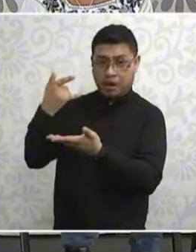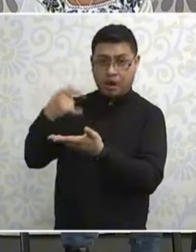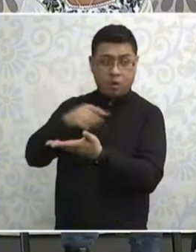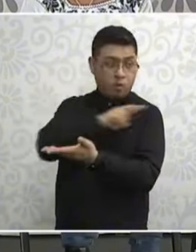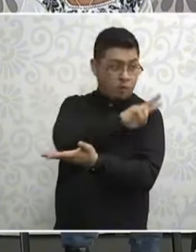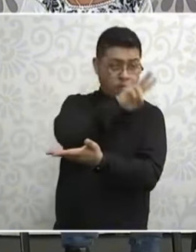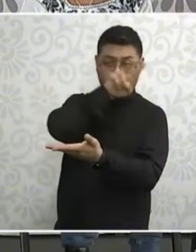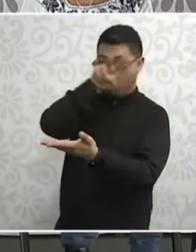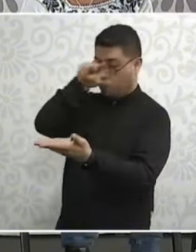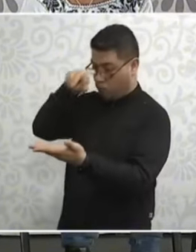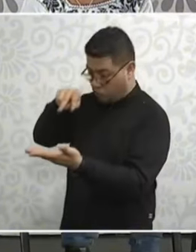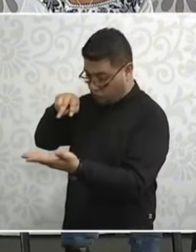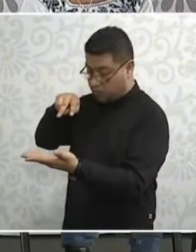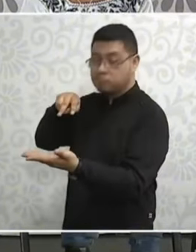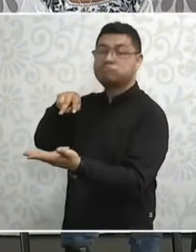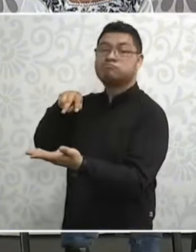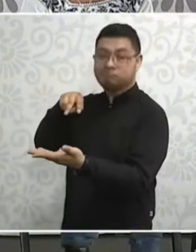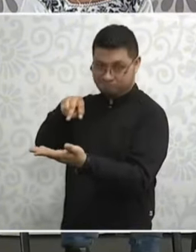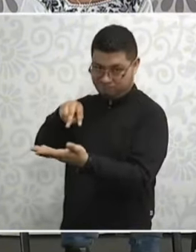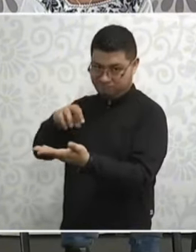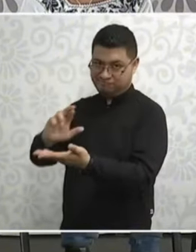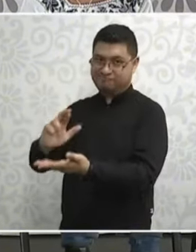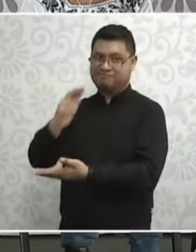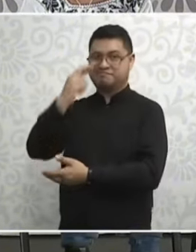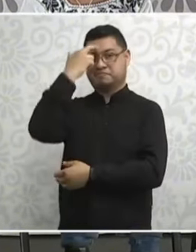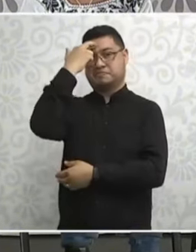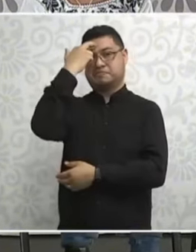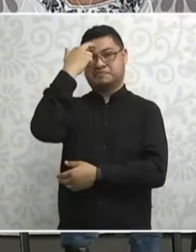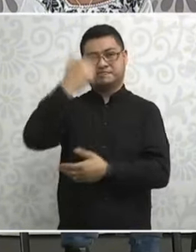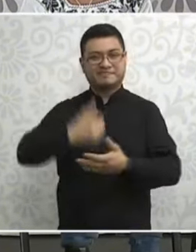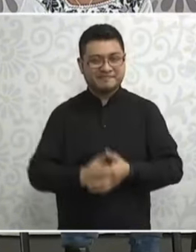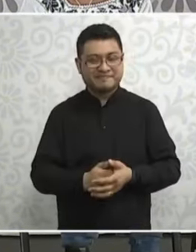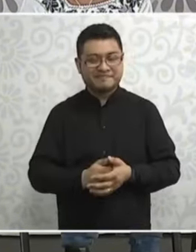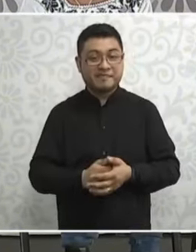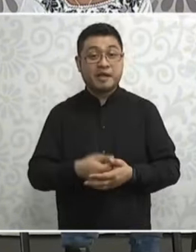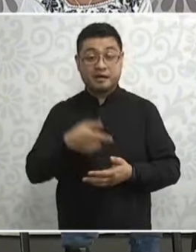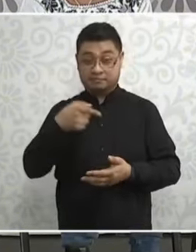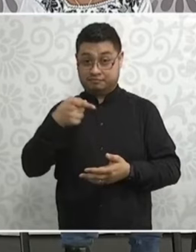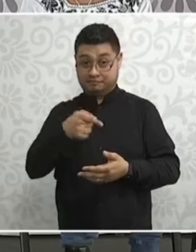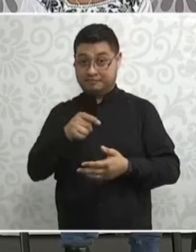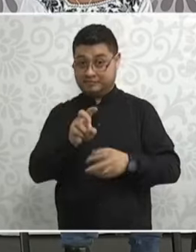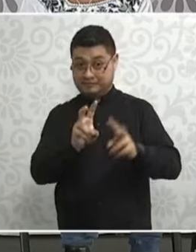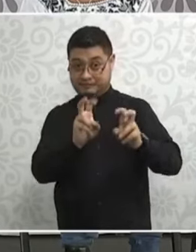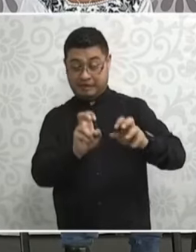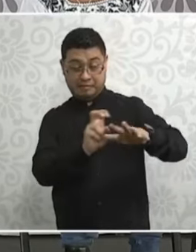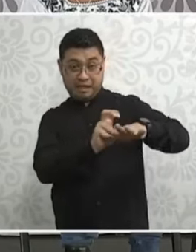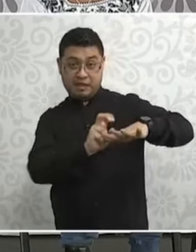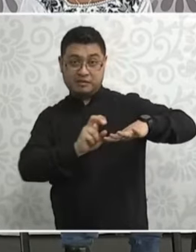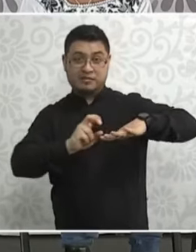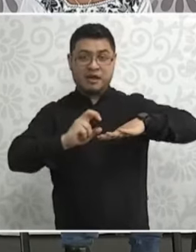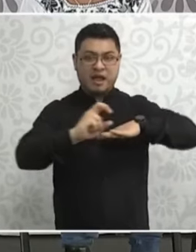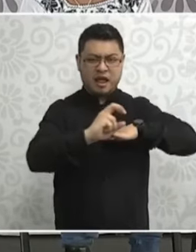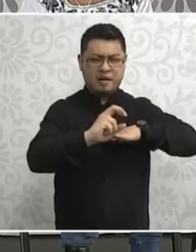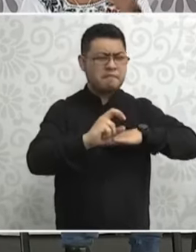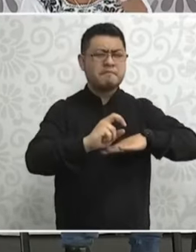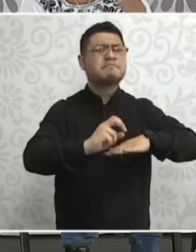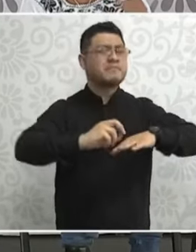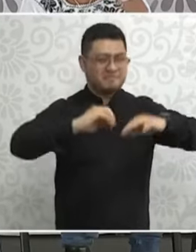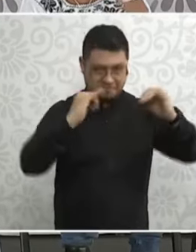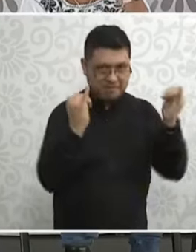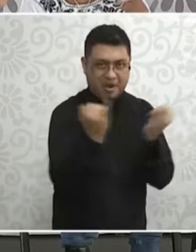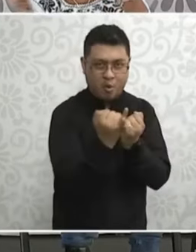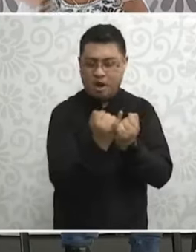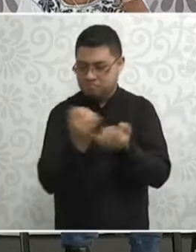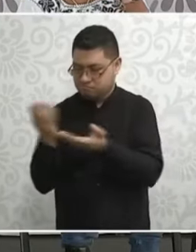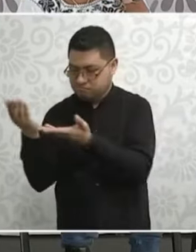tierra. Pero les digo que junto con el tren llegó también mi jaguar de la noche. Y